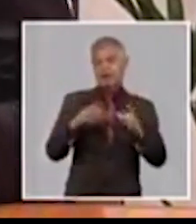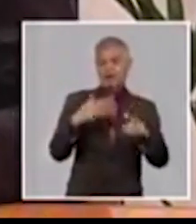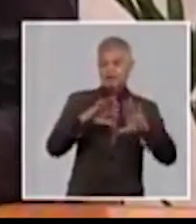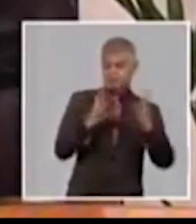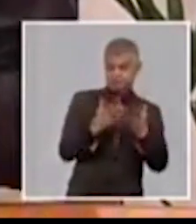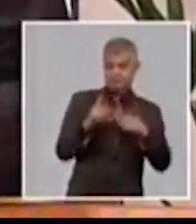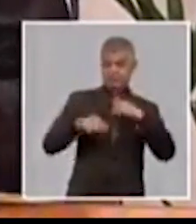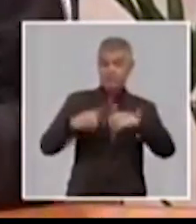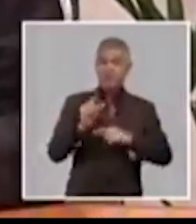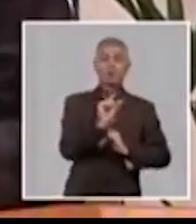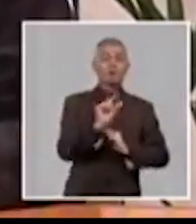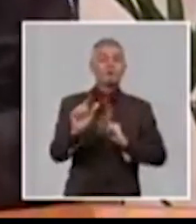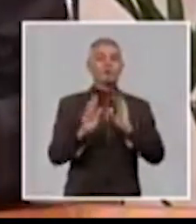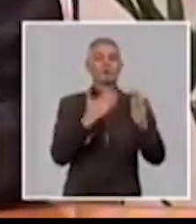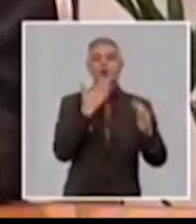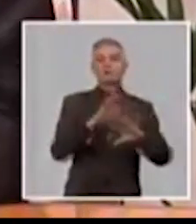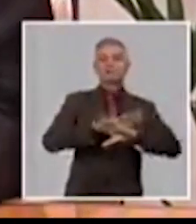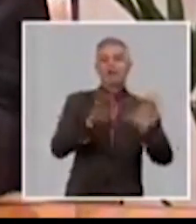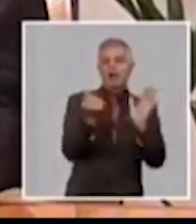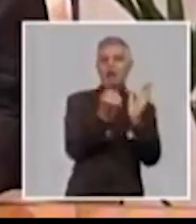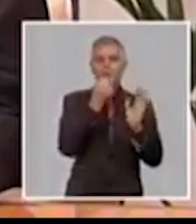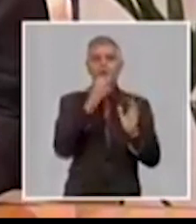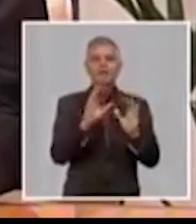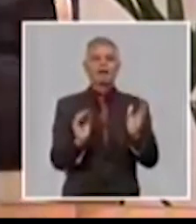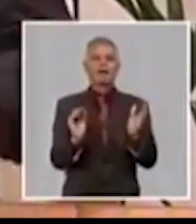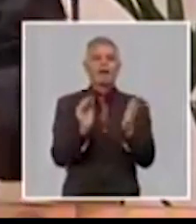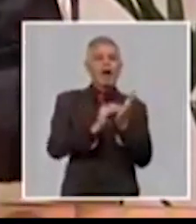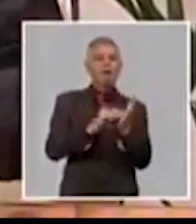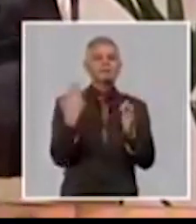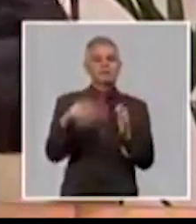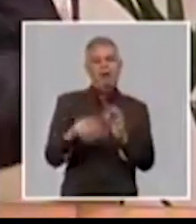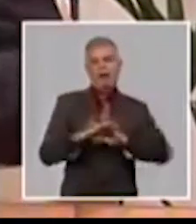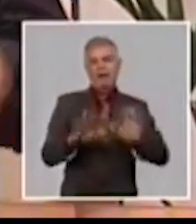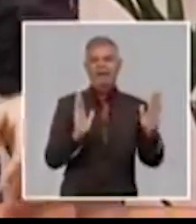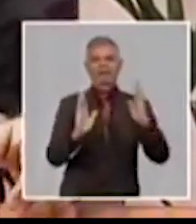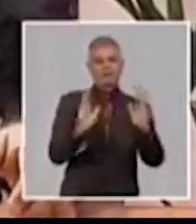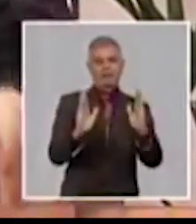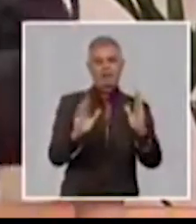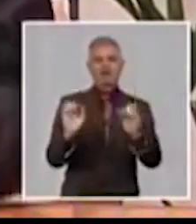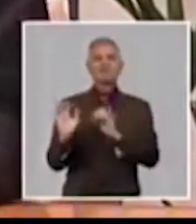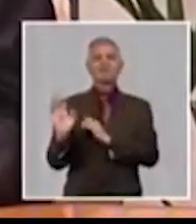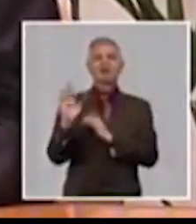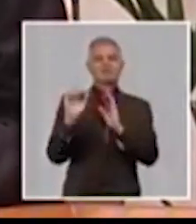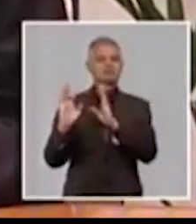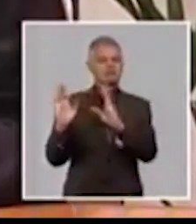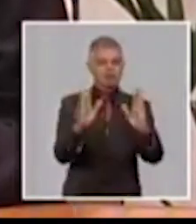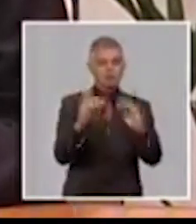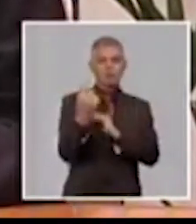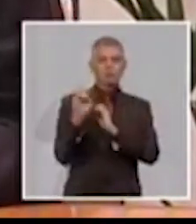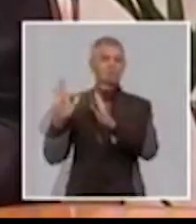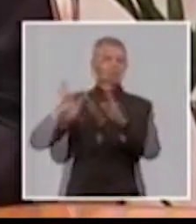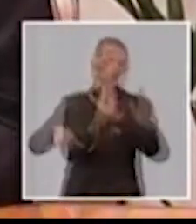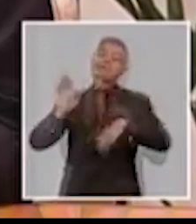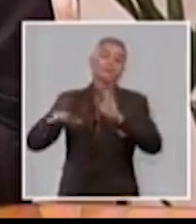se clasifica que ya pudiera aplicarse esta etapa y se pudiera aplicar la fase 1, la fase 2, la fase